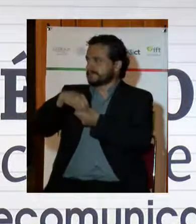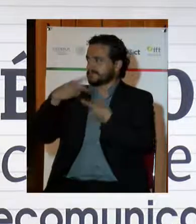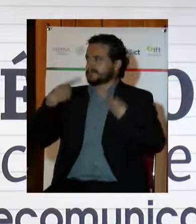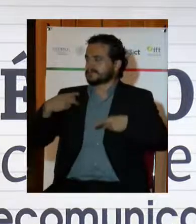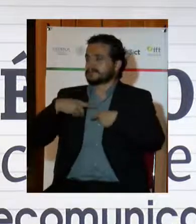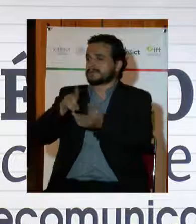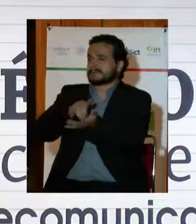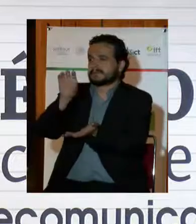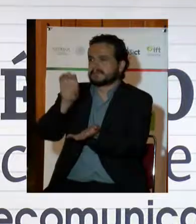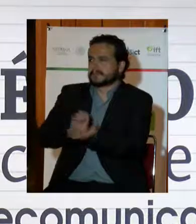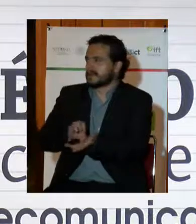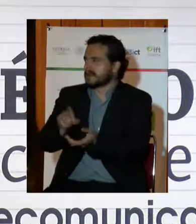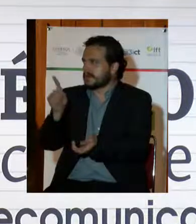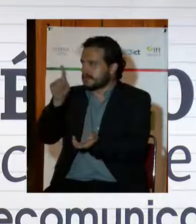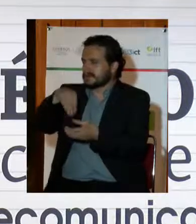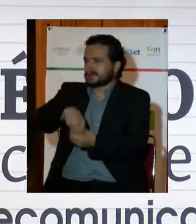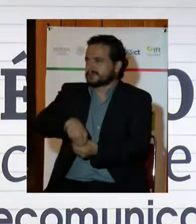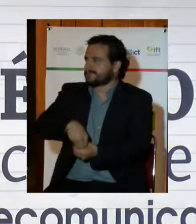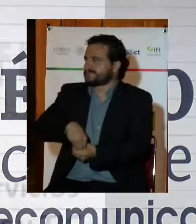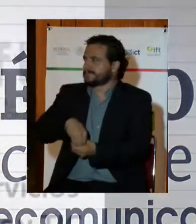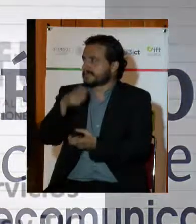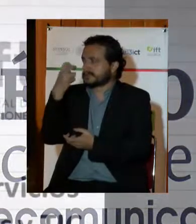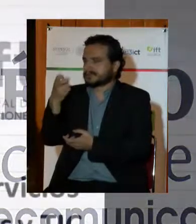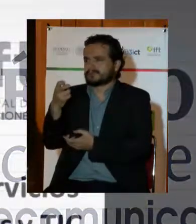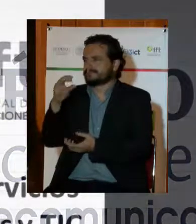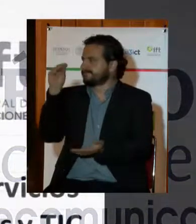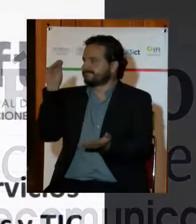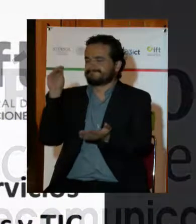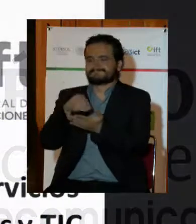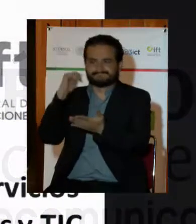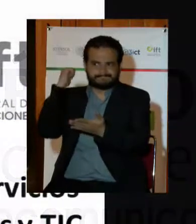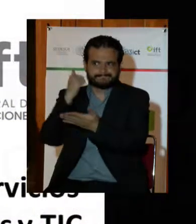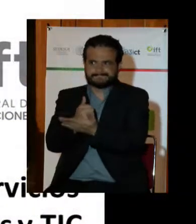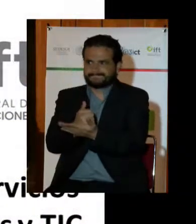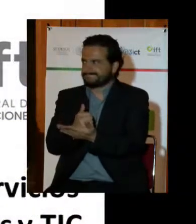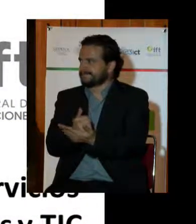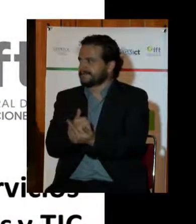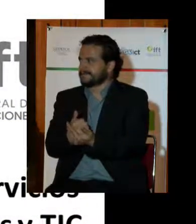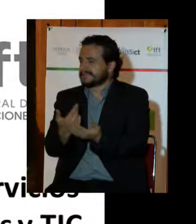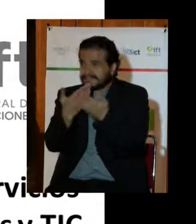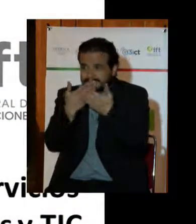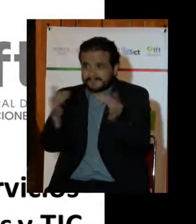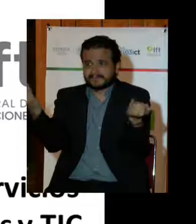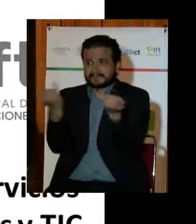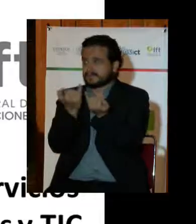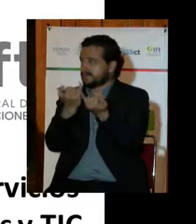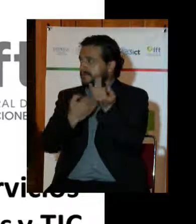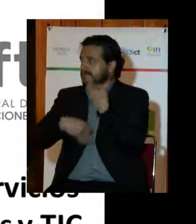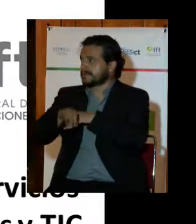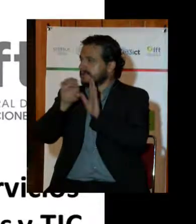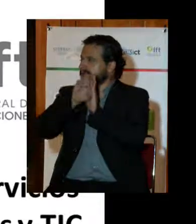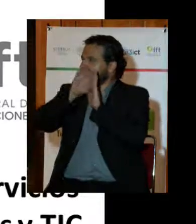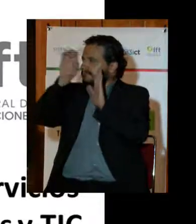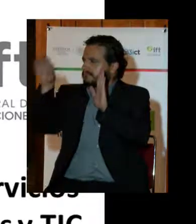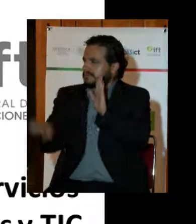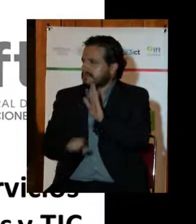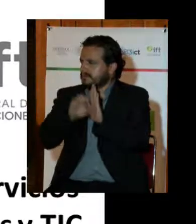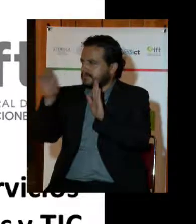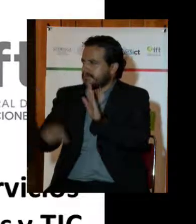es la excepción. Pero además, con el ejemplo, con un equipo con el que él